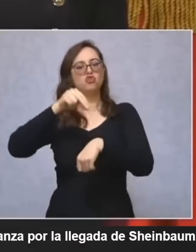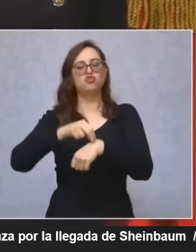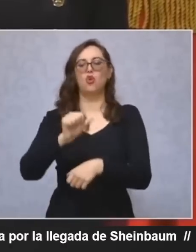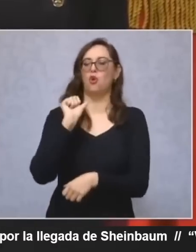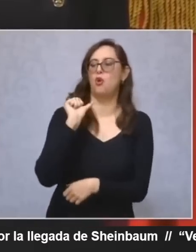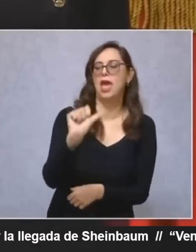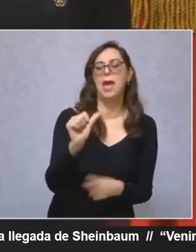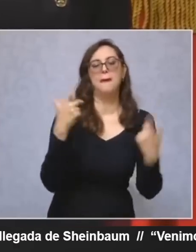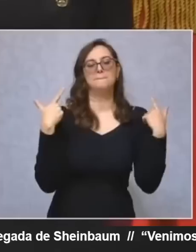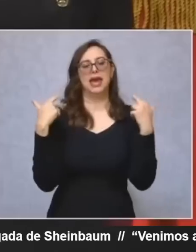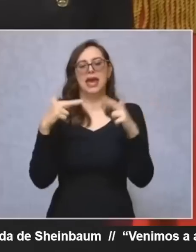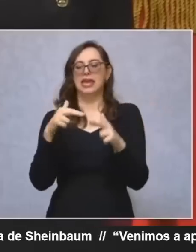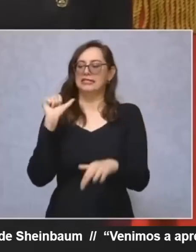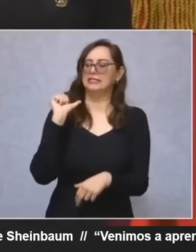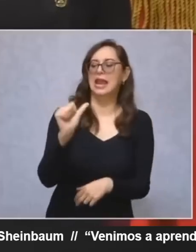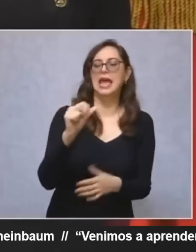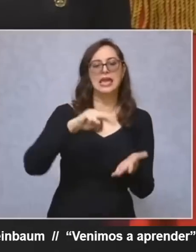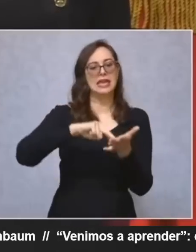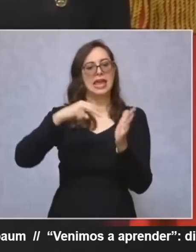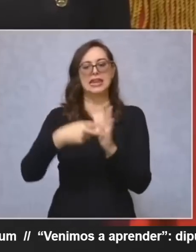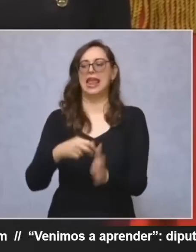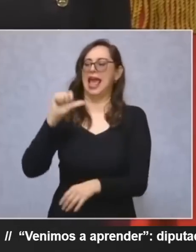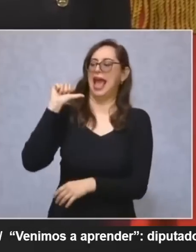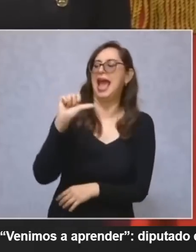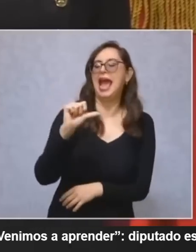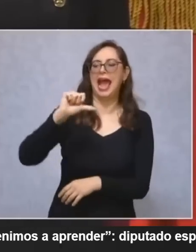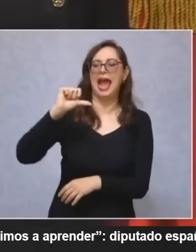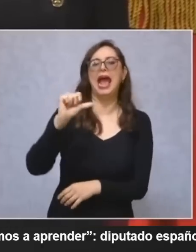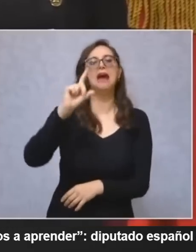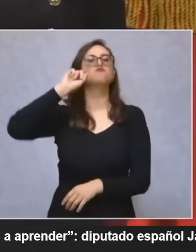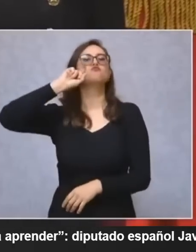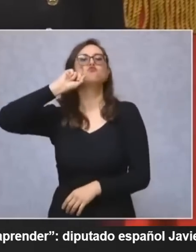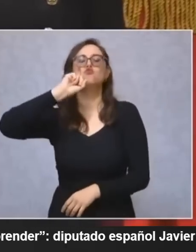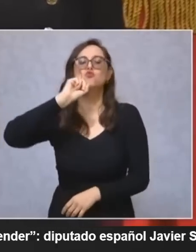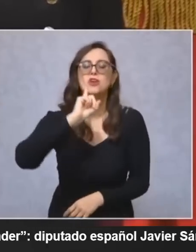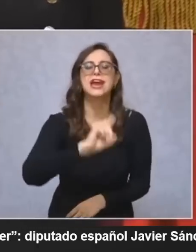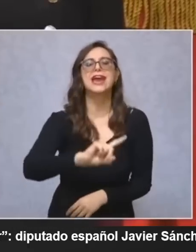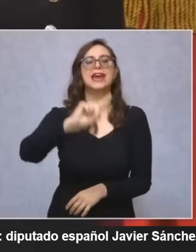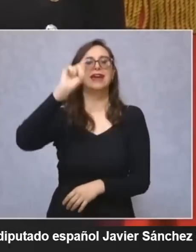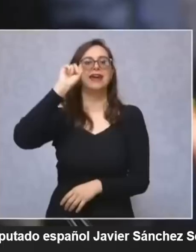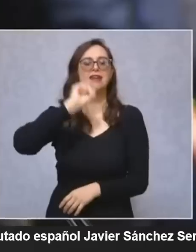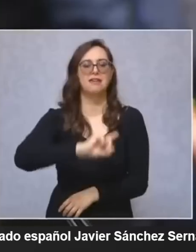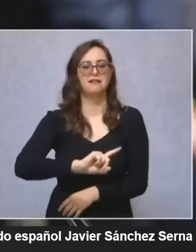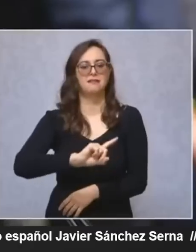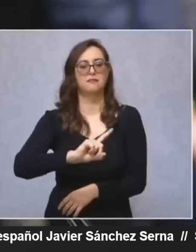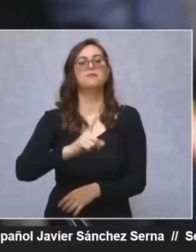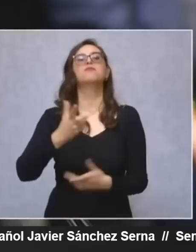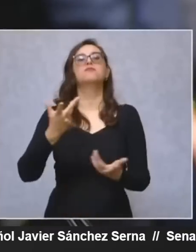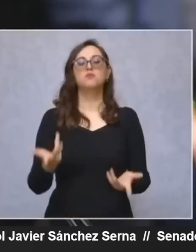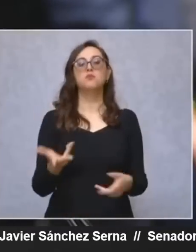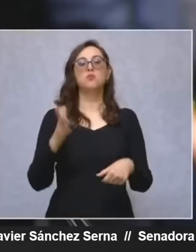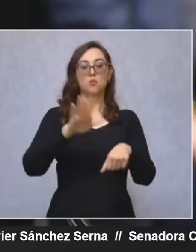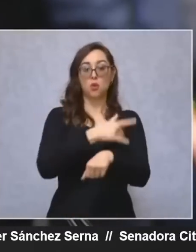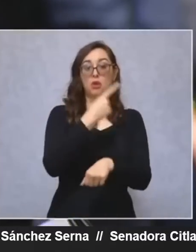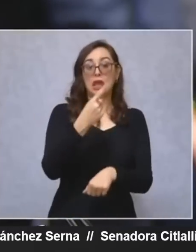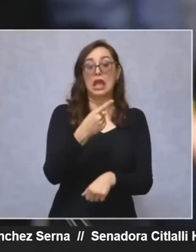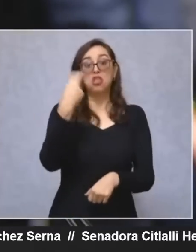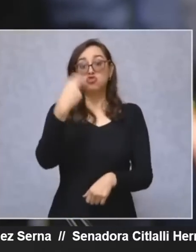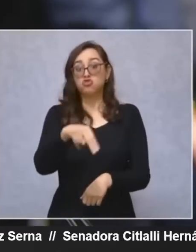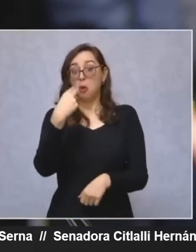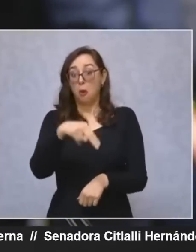maestra, ingeniera con A, porque como nos han enseñado, solo lo que se